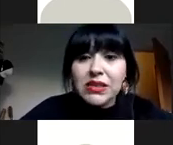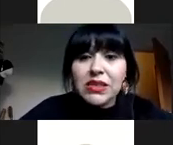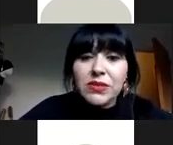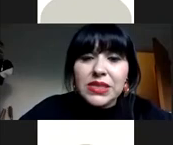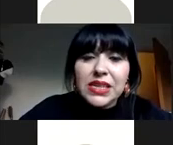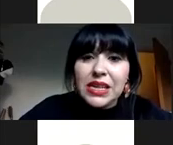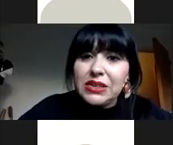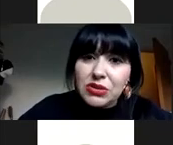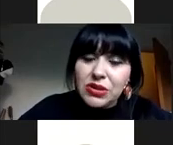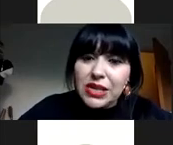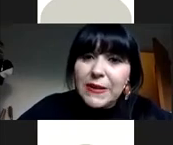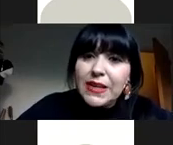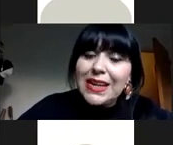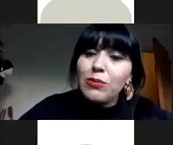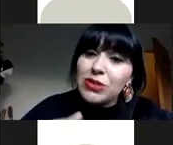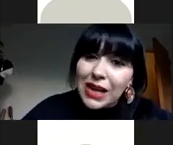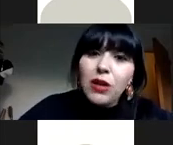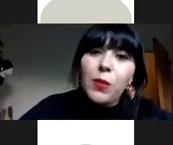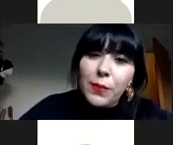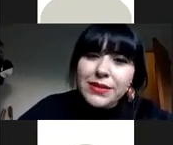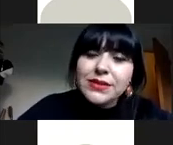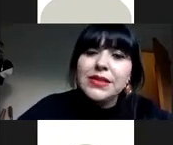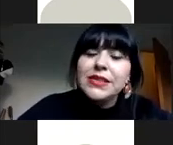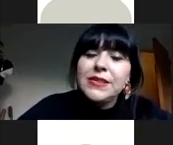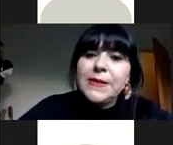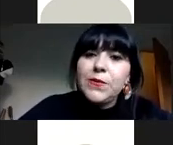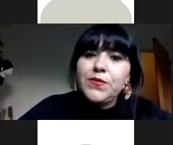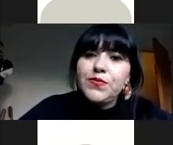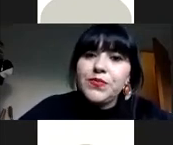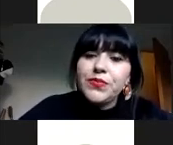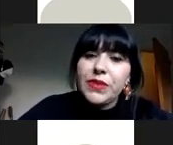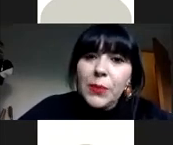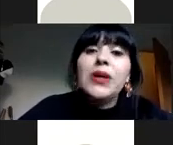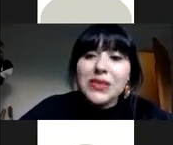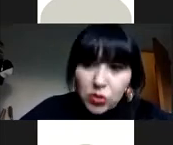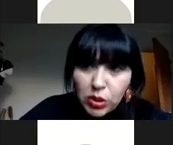nos hablaba anteriormente Angélica? Yo creo que el apuntalar a los papás